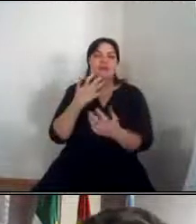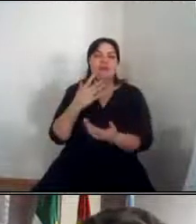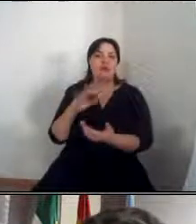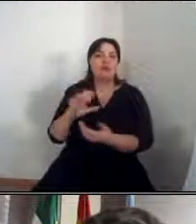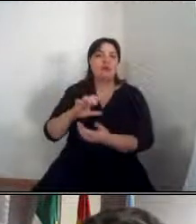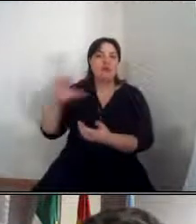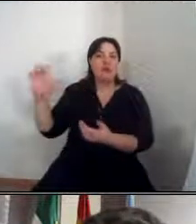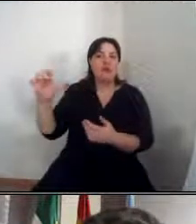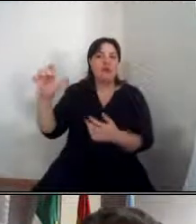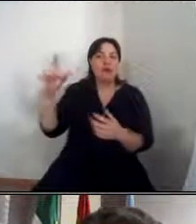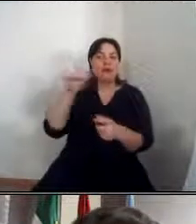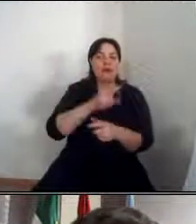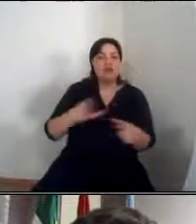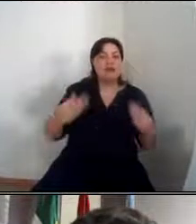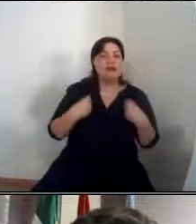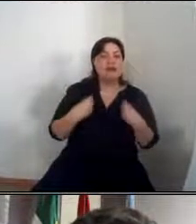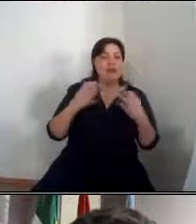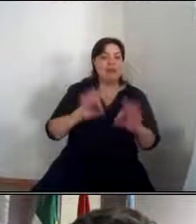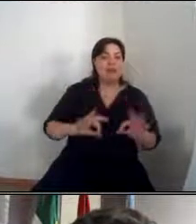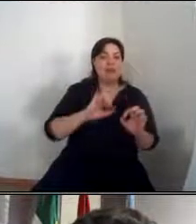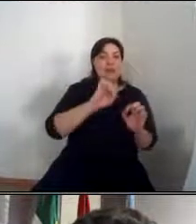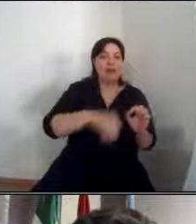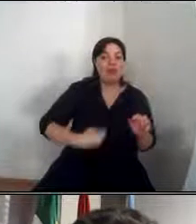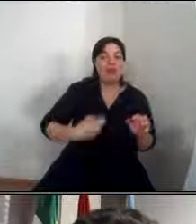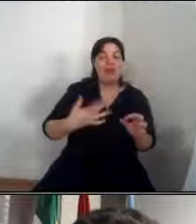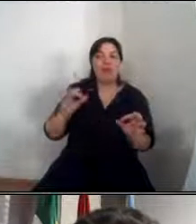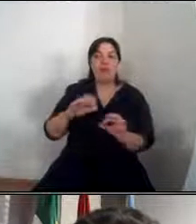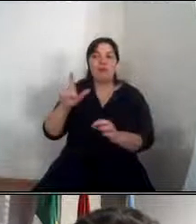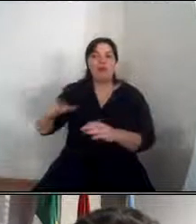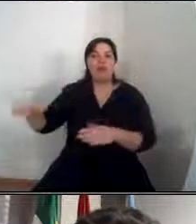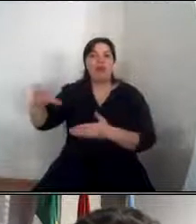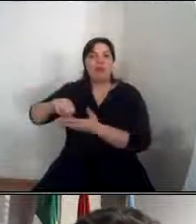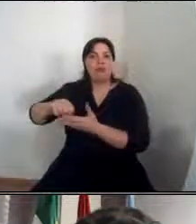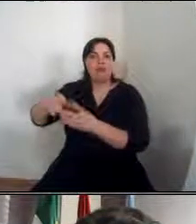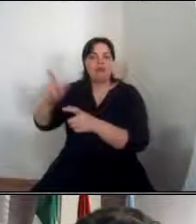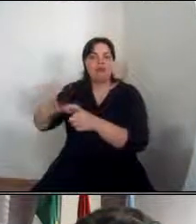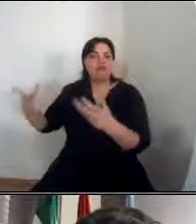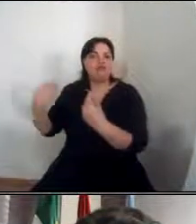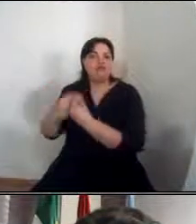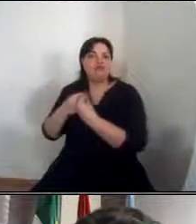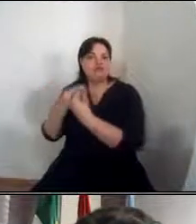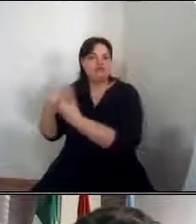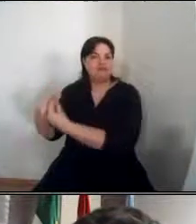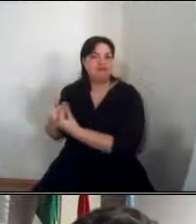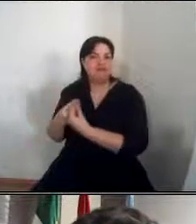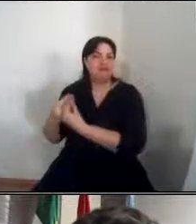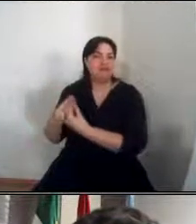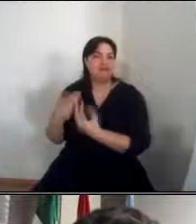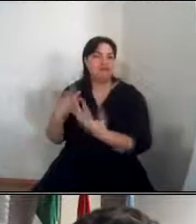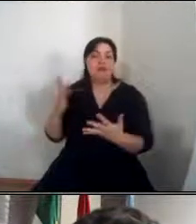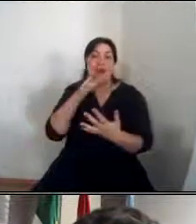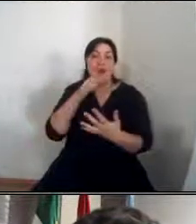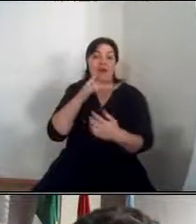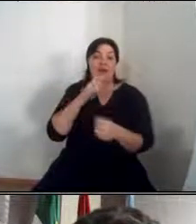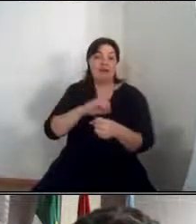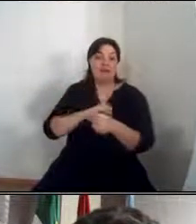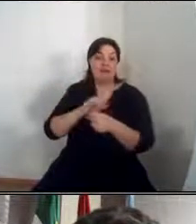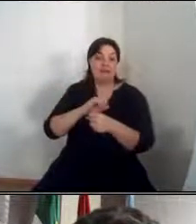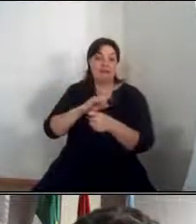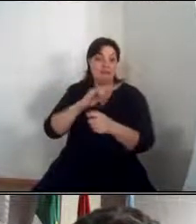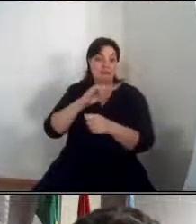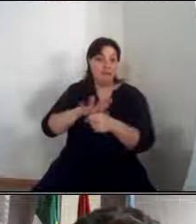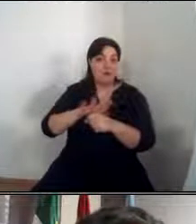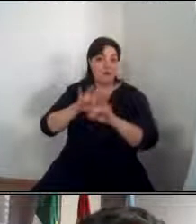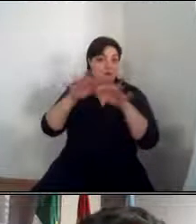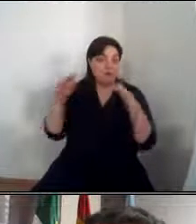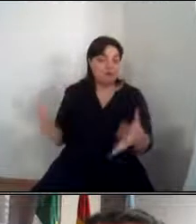estar despoblada y otra Europa que esté llena de gente, y que ahora con la pandemia pues también hemos visto cuál